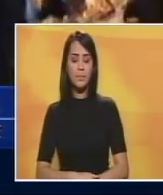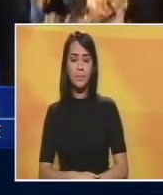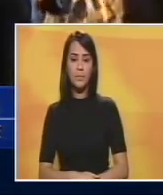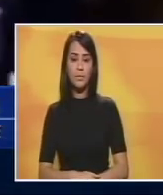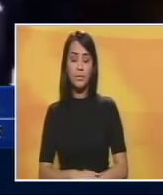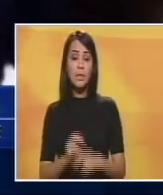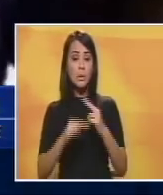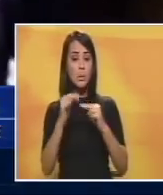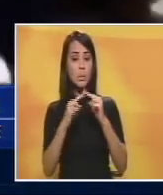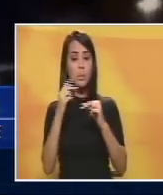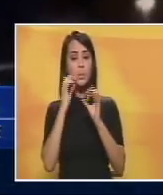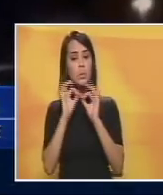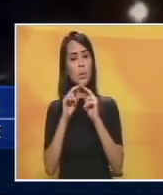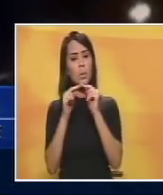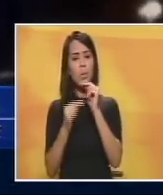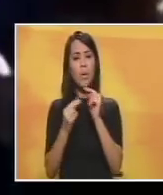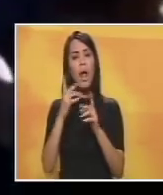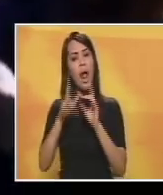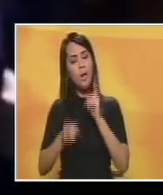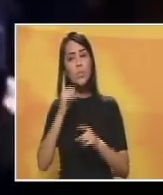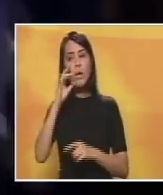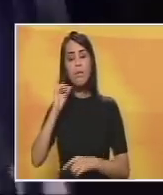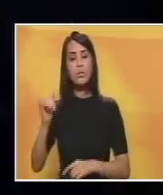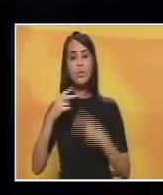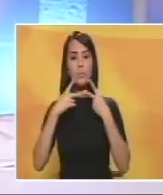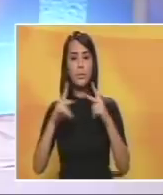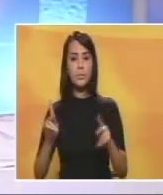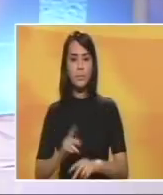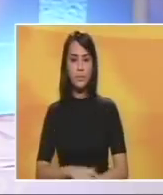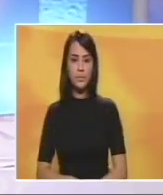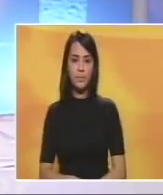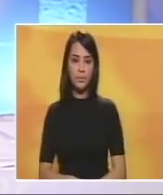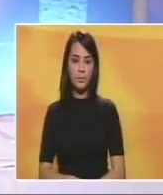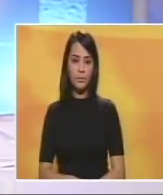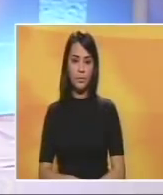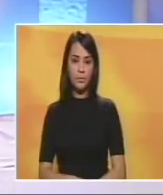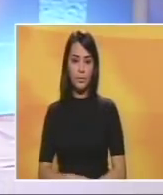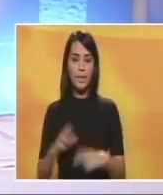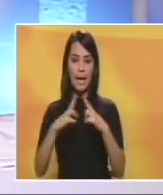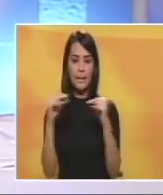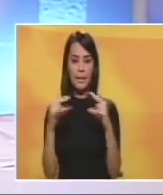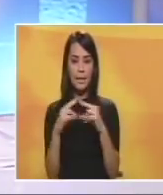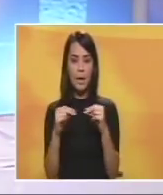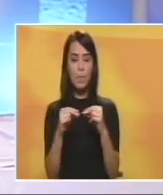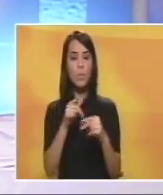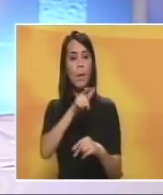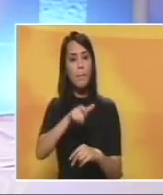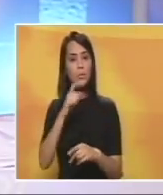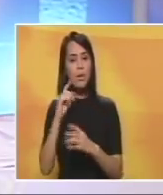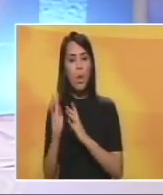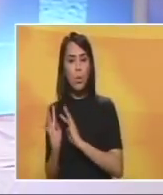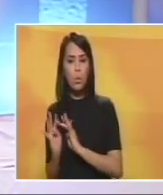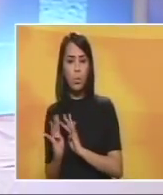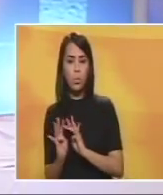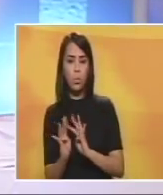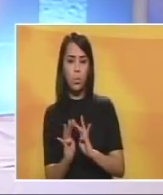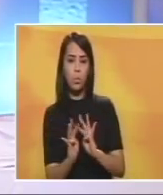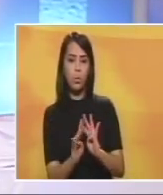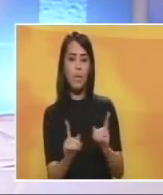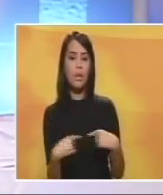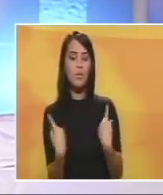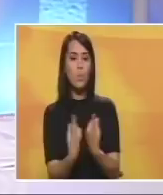deterioro ya había sido objeto de algunas denuncias públicas. En Nicaragua, cientos de personas salieron a las calles de